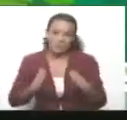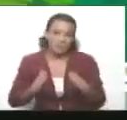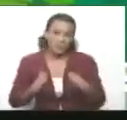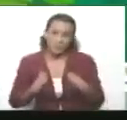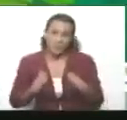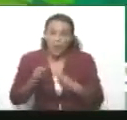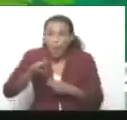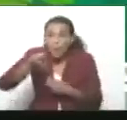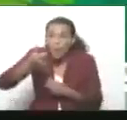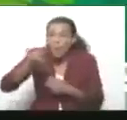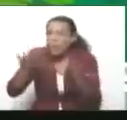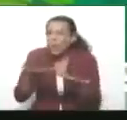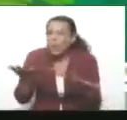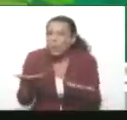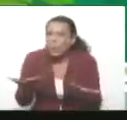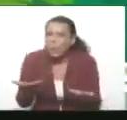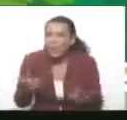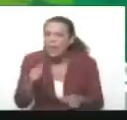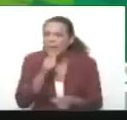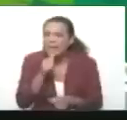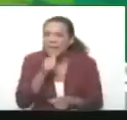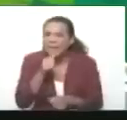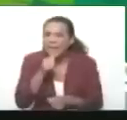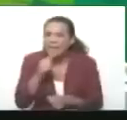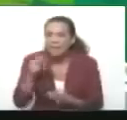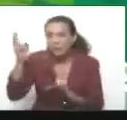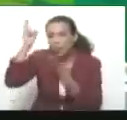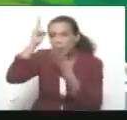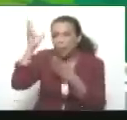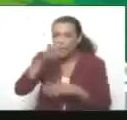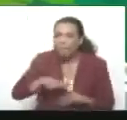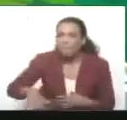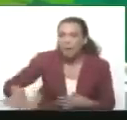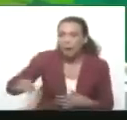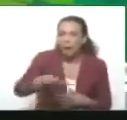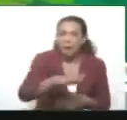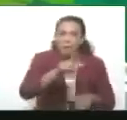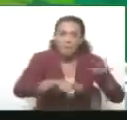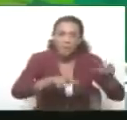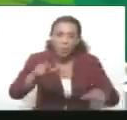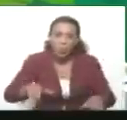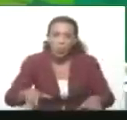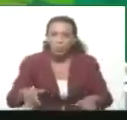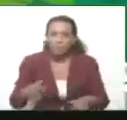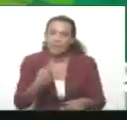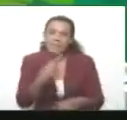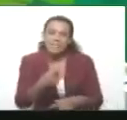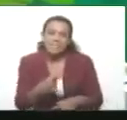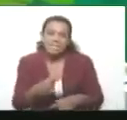los pocos habitantes que están aquí son esta gente salvaje